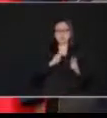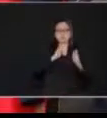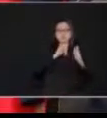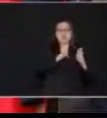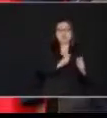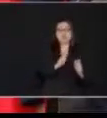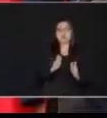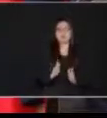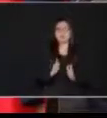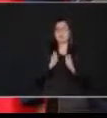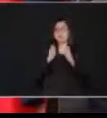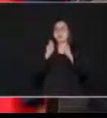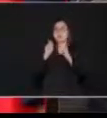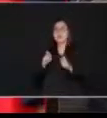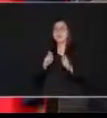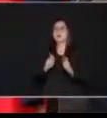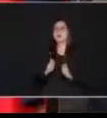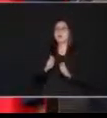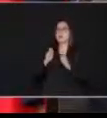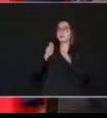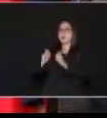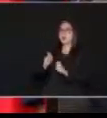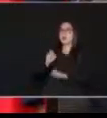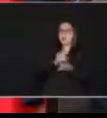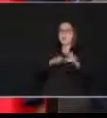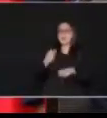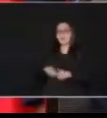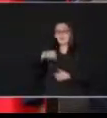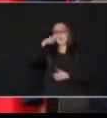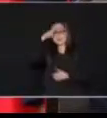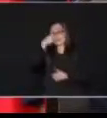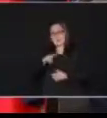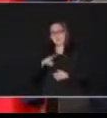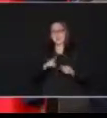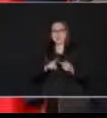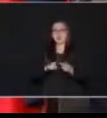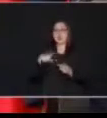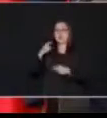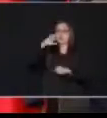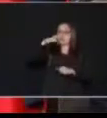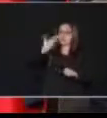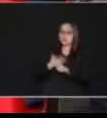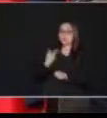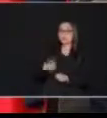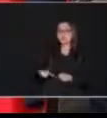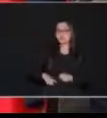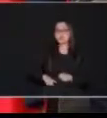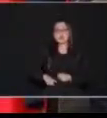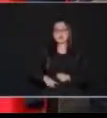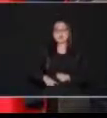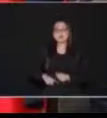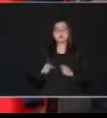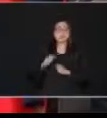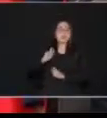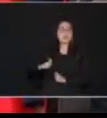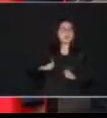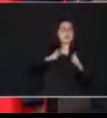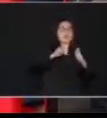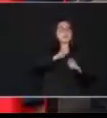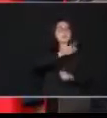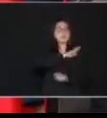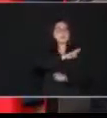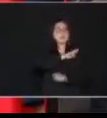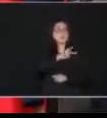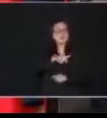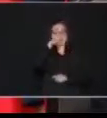que tengas análisis y que tengas capacidad de discernimiento para decir, de veras se acaba, nada más porque él dice, y todo el